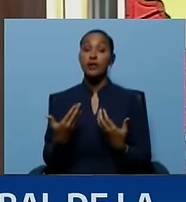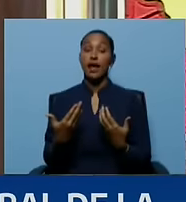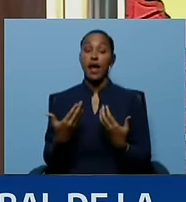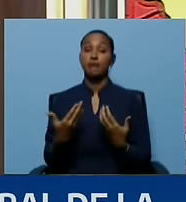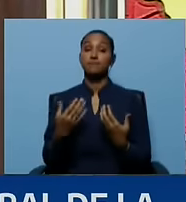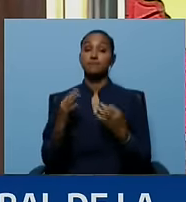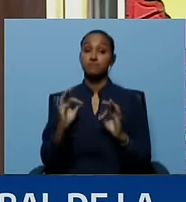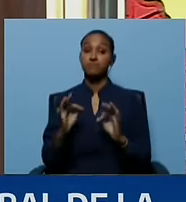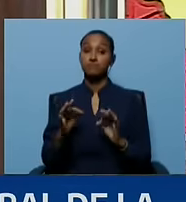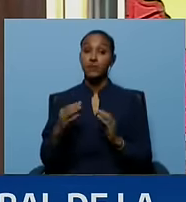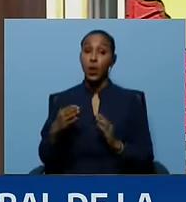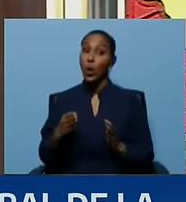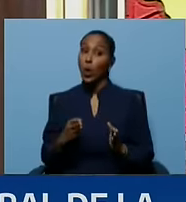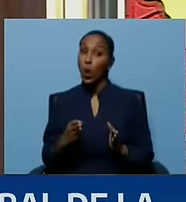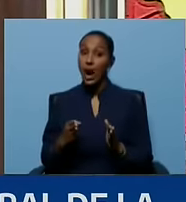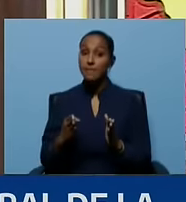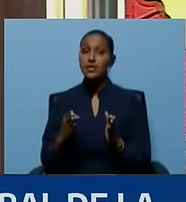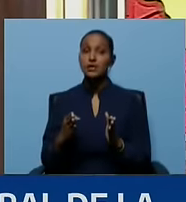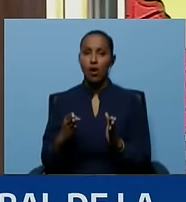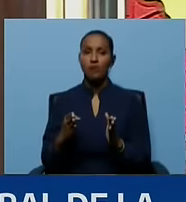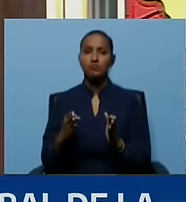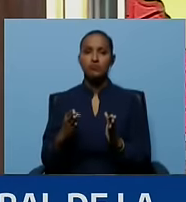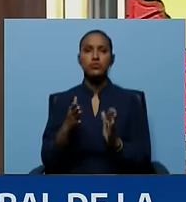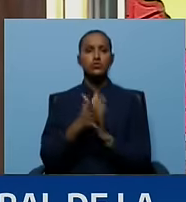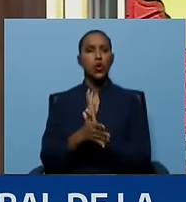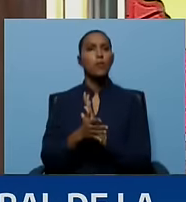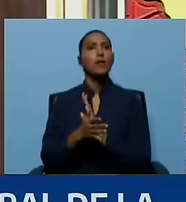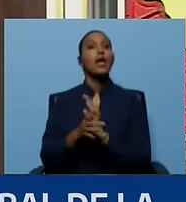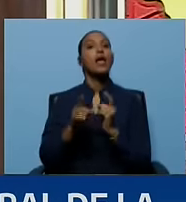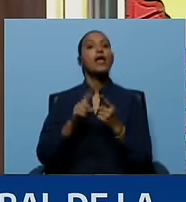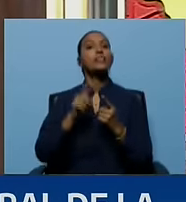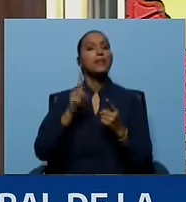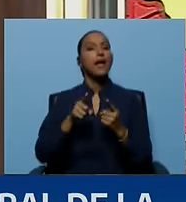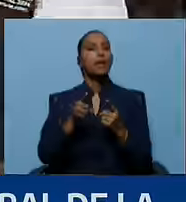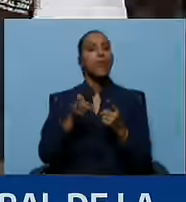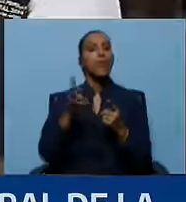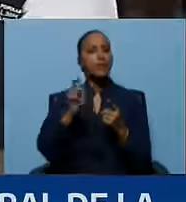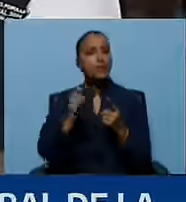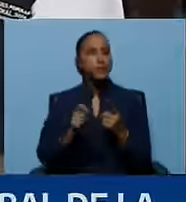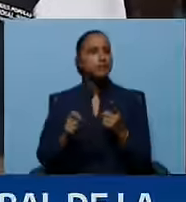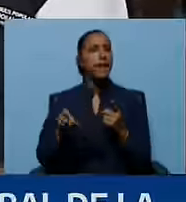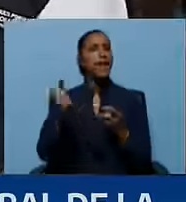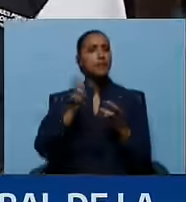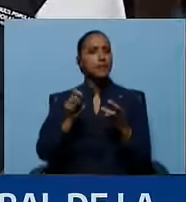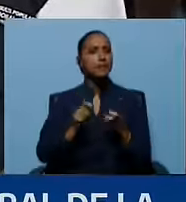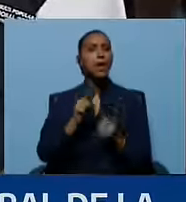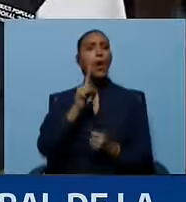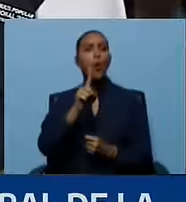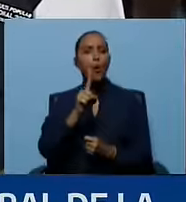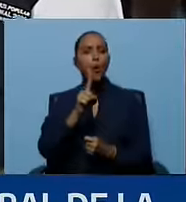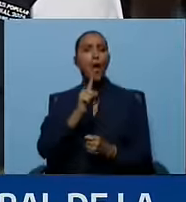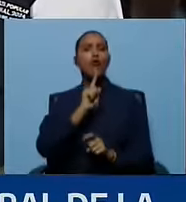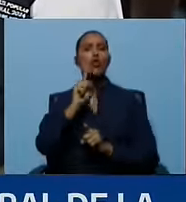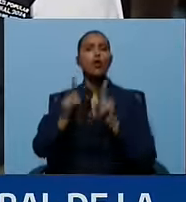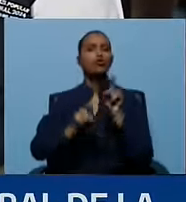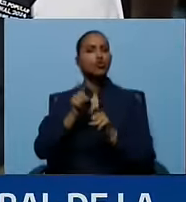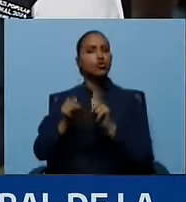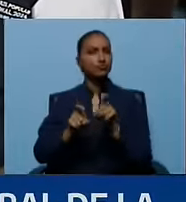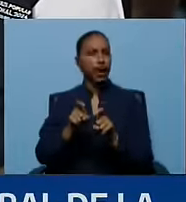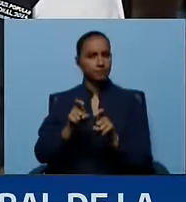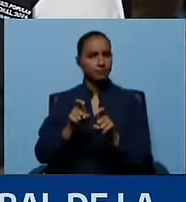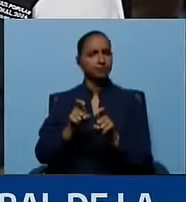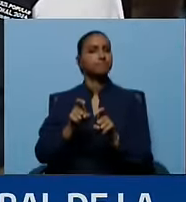de por lo menos una consulta trimestral que se exprese en asambleas de base, porque